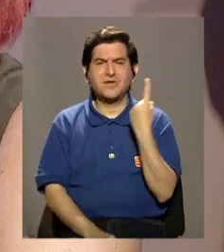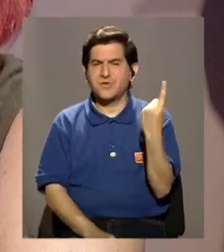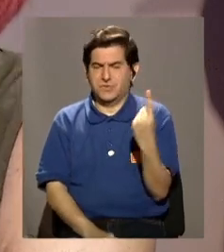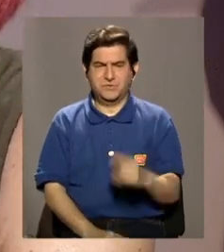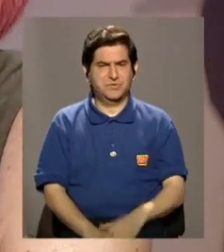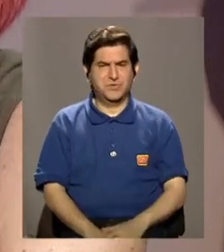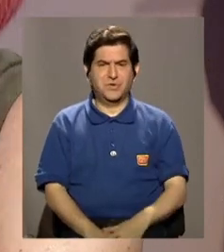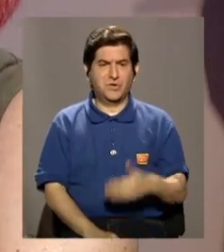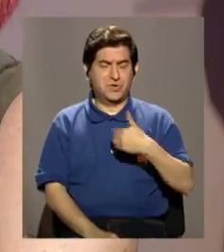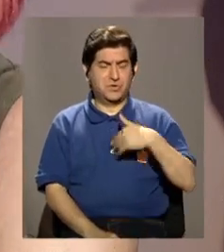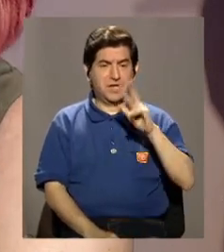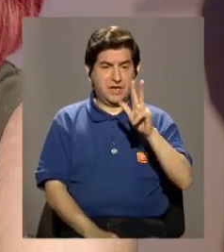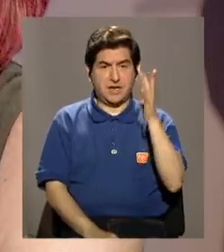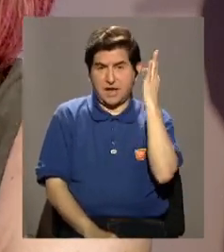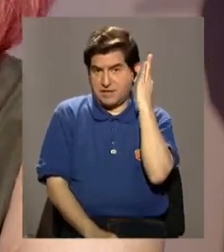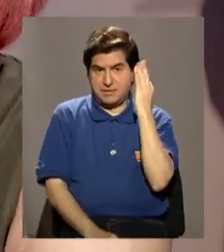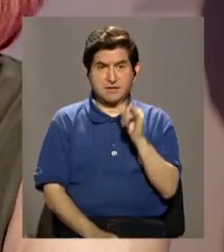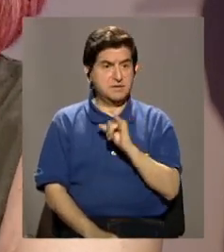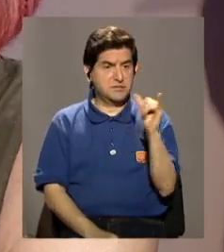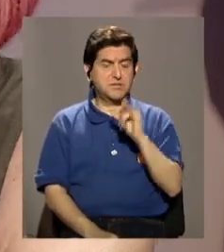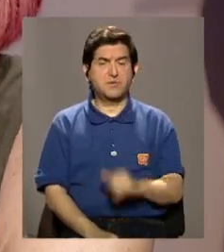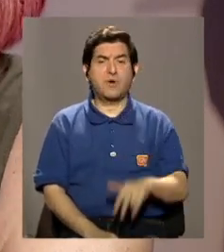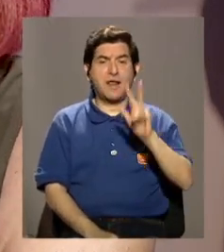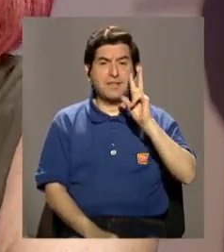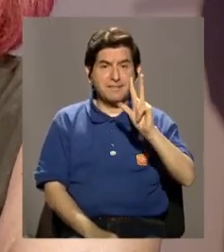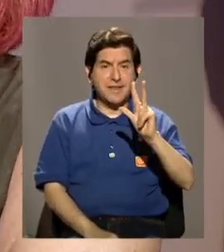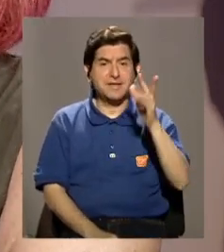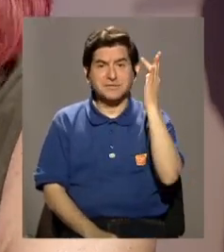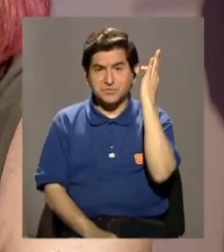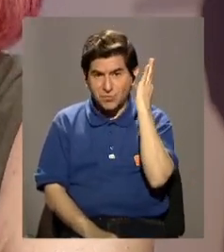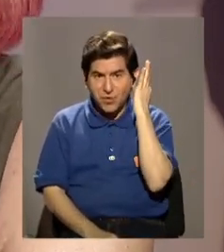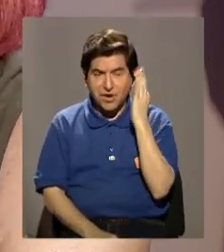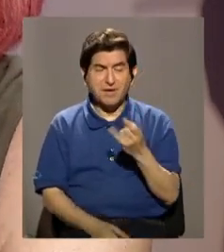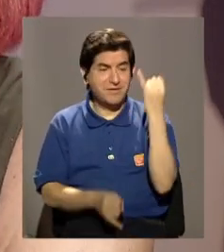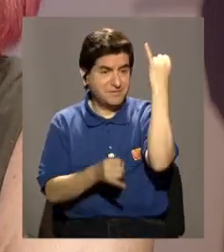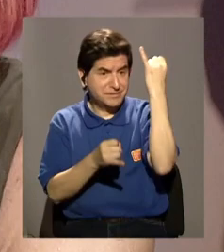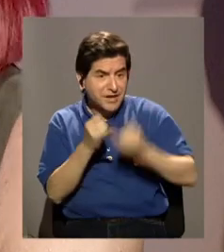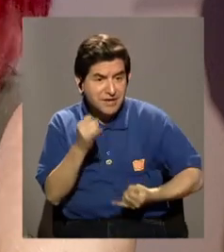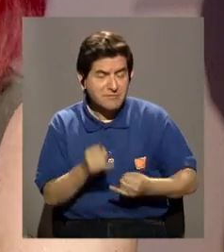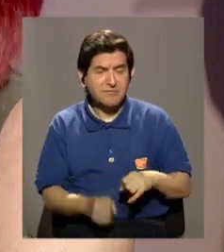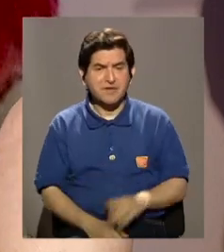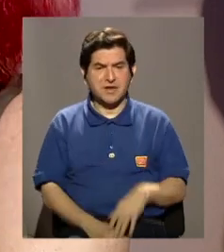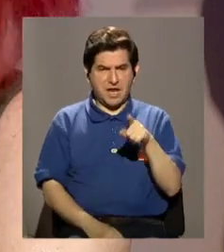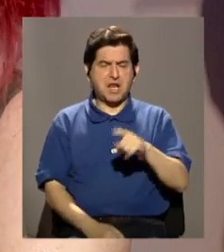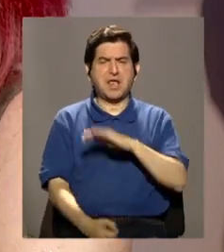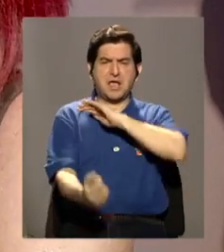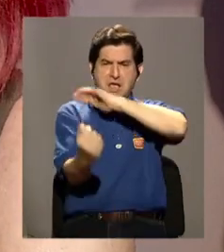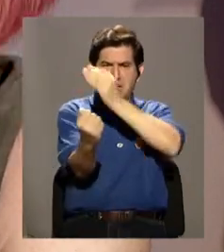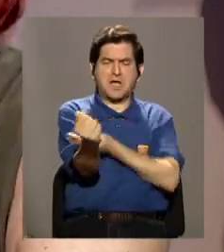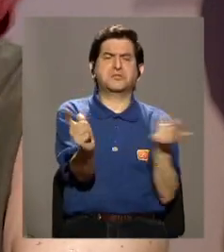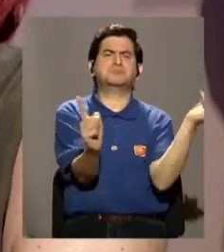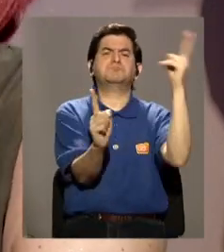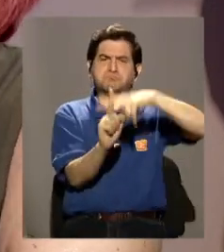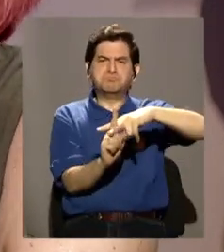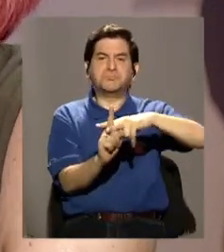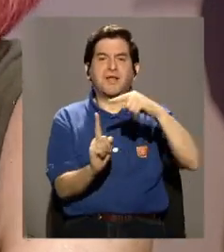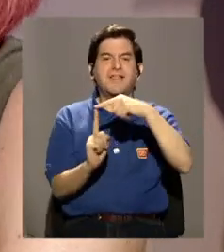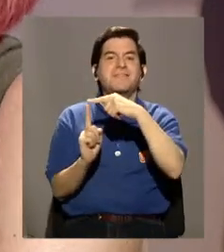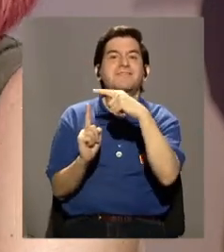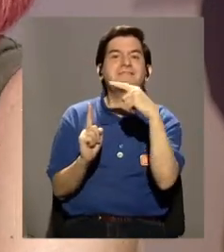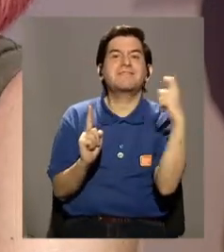haya tres mujeres ahí sino porque hay tres mujeres que al final logran como empoderarse desde